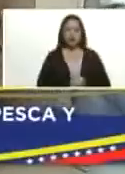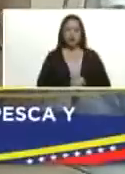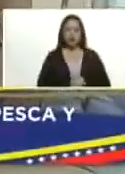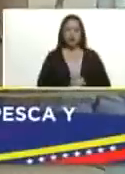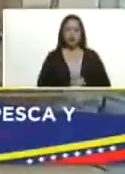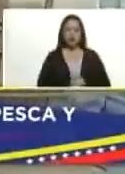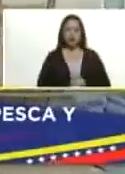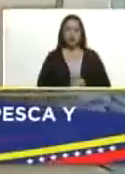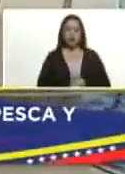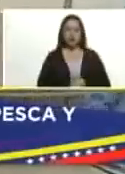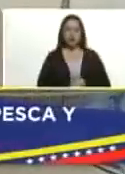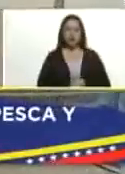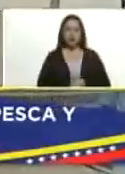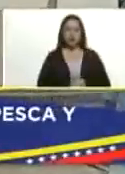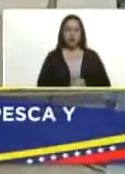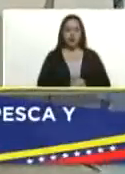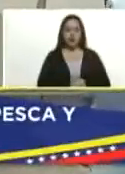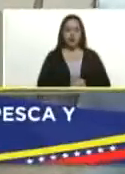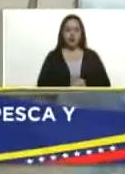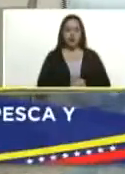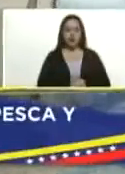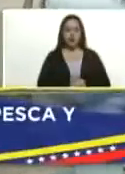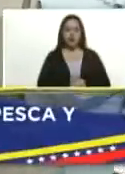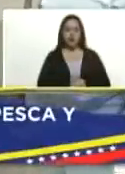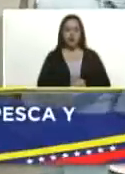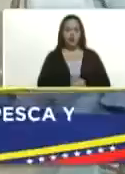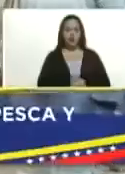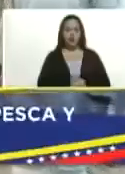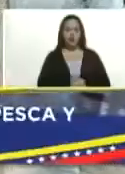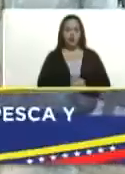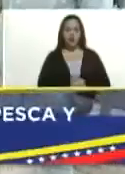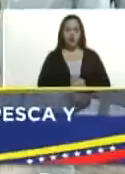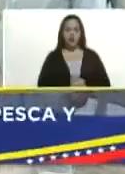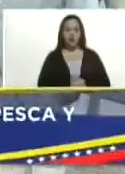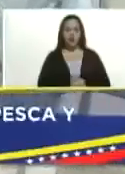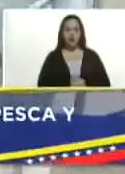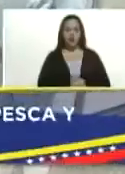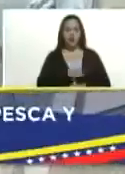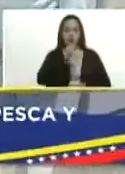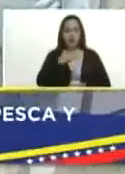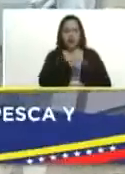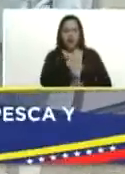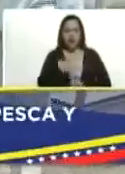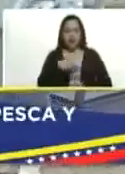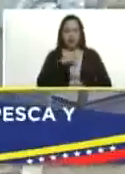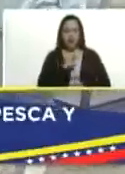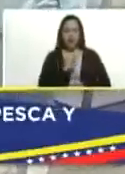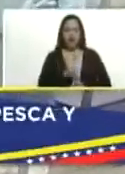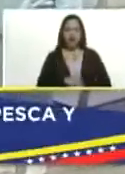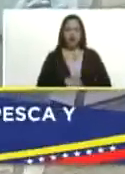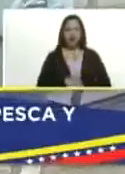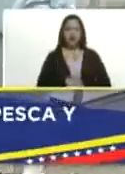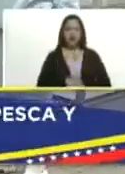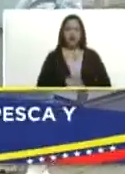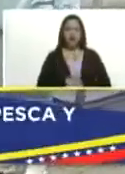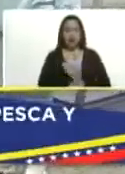marinas, tanto el fileteo como también hacer ruedas de pescado. Envasamos al vacío.